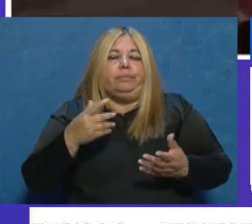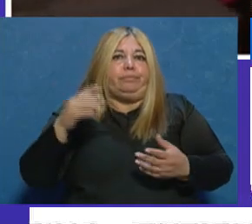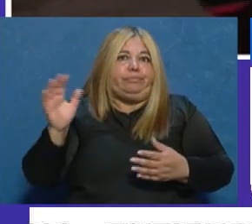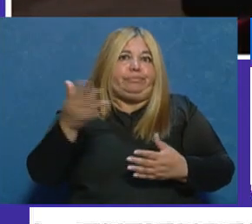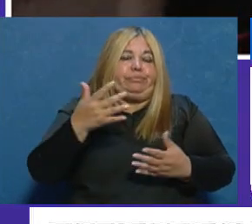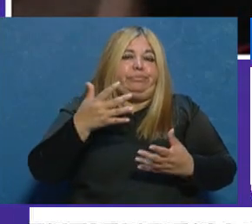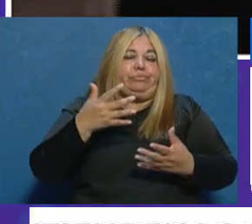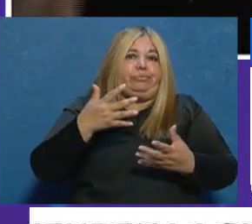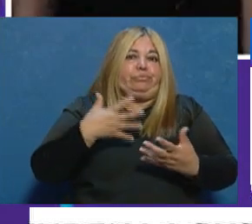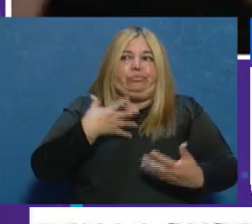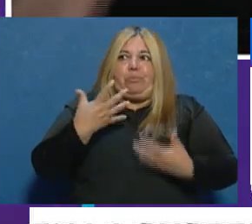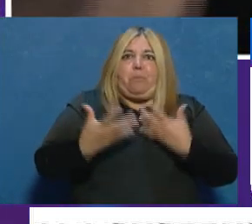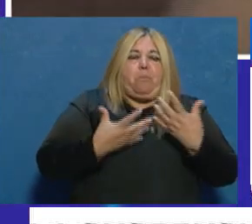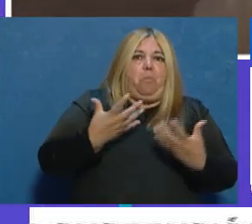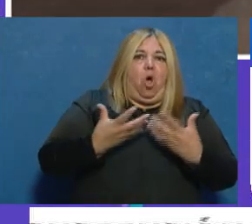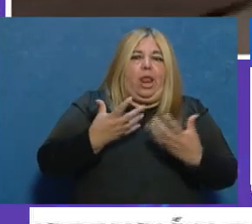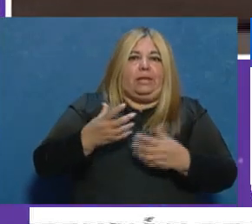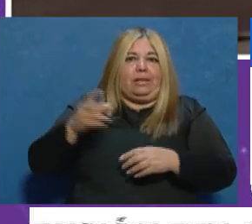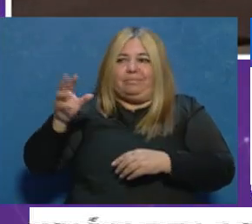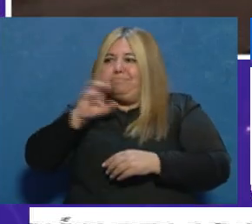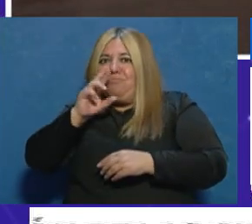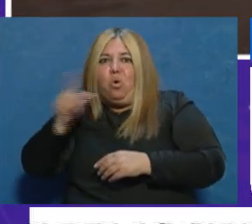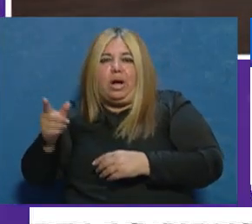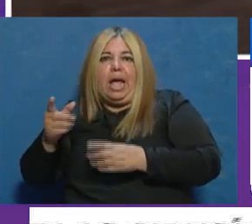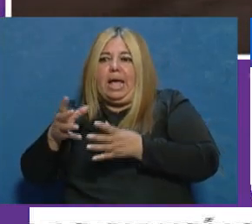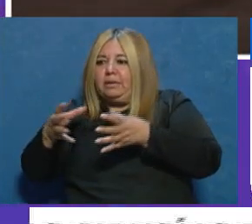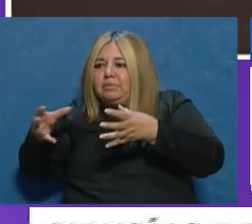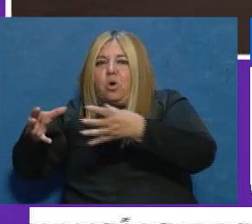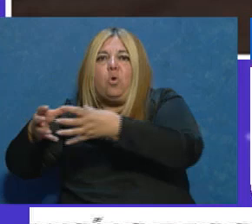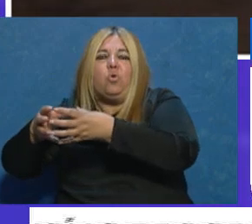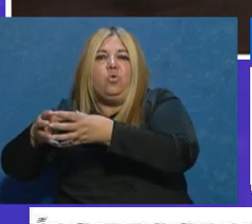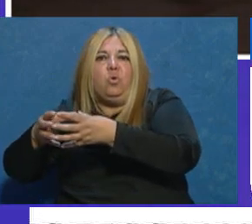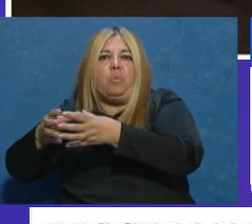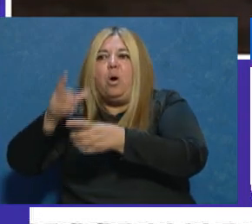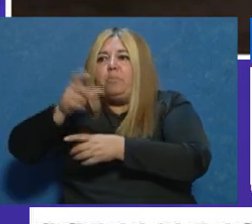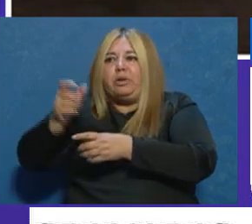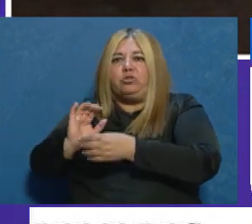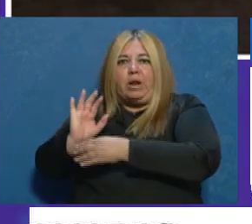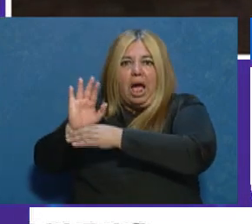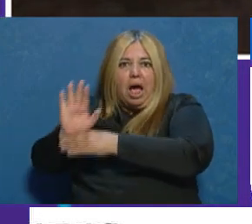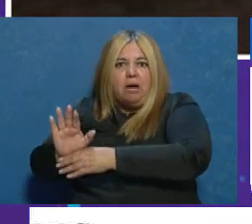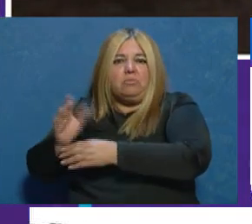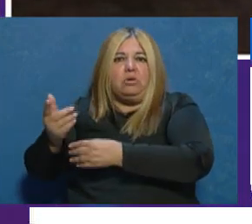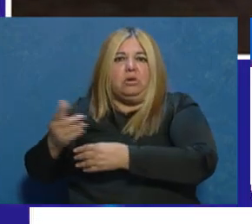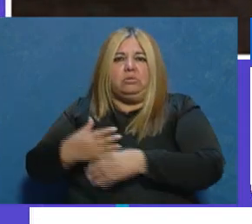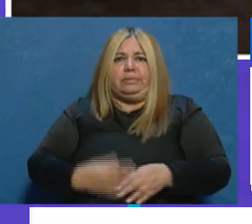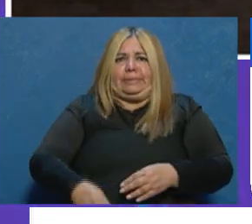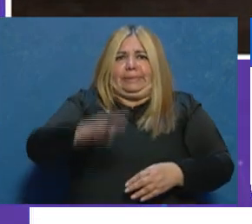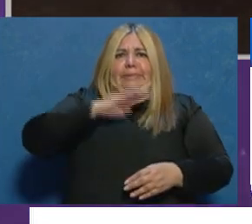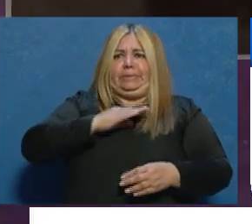el círculo de la víctima y también de las personas que están totalmente indignadas con esta